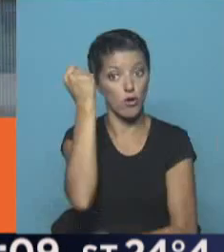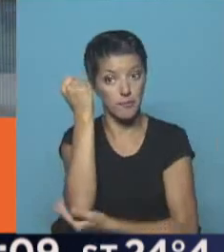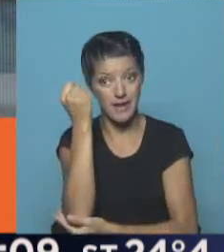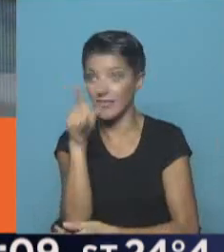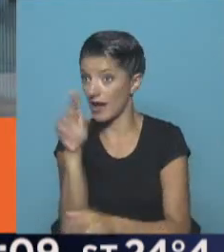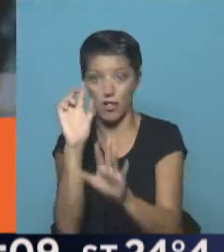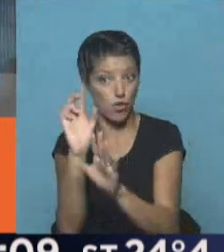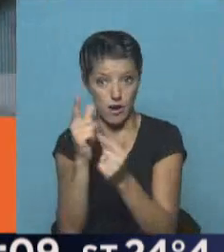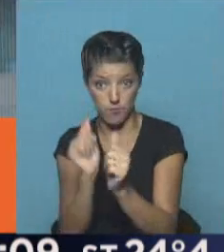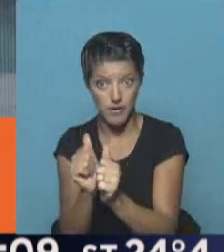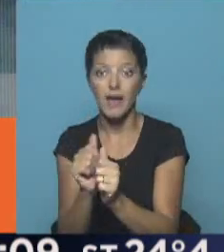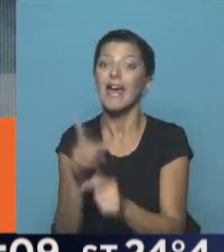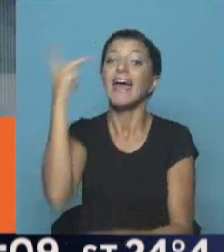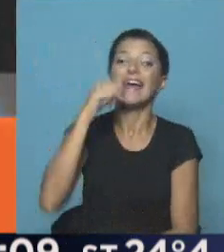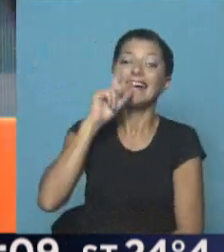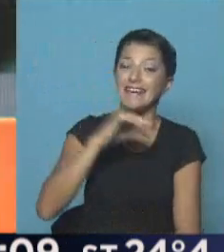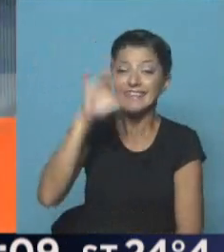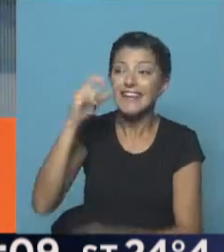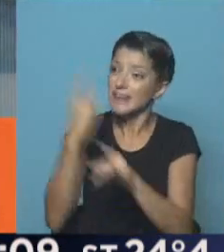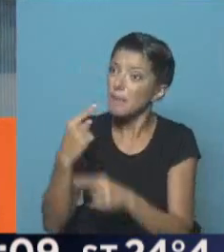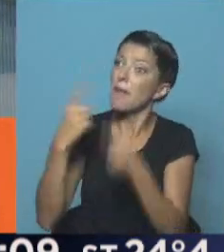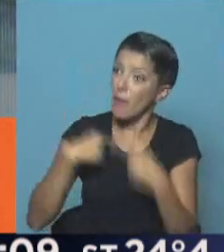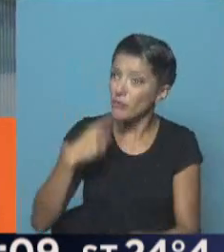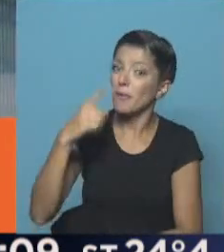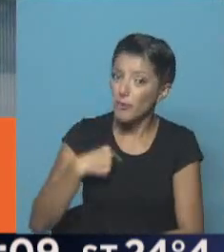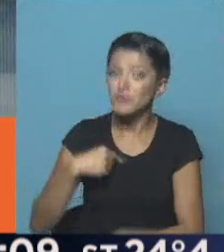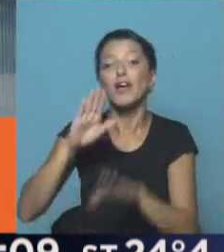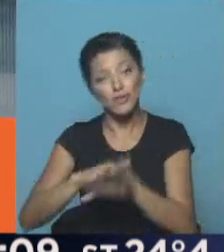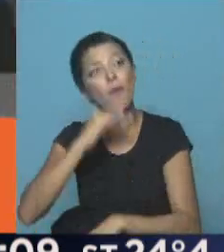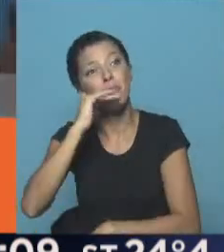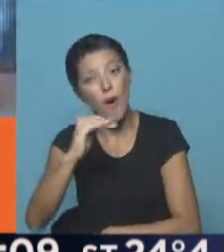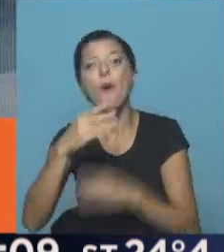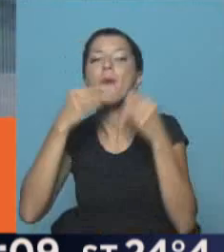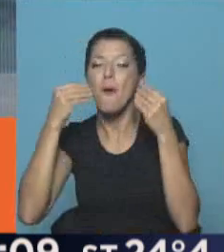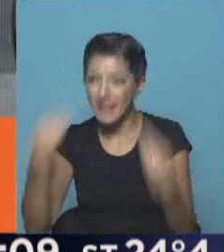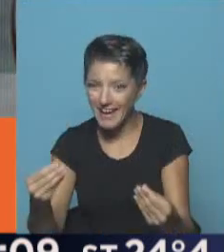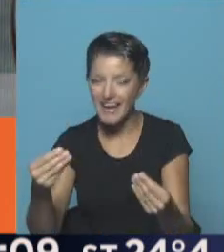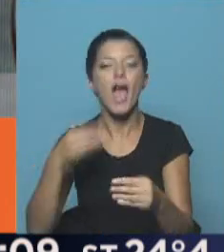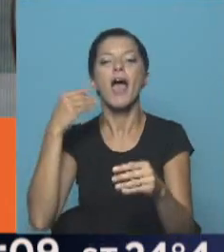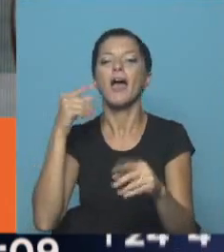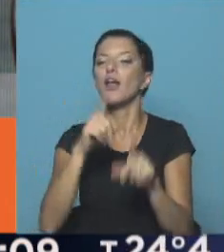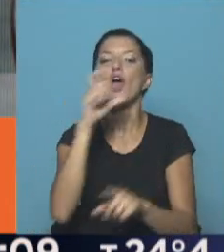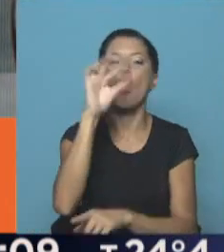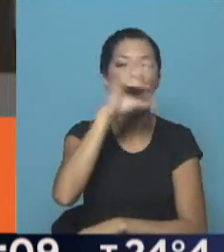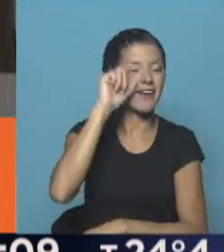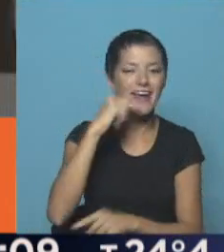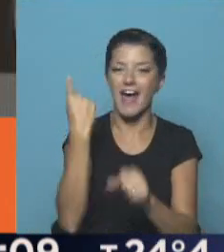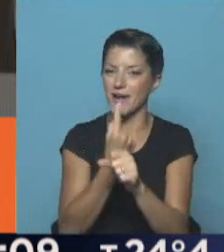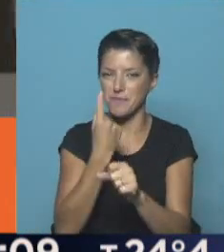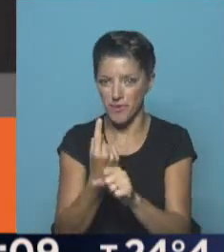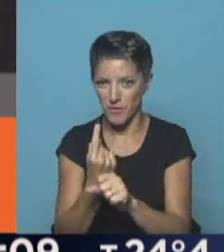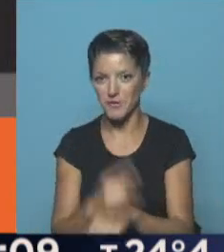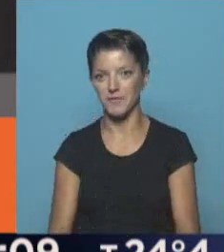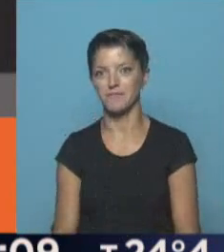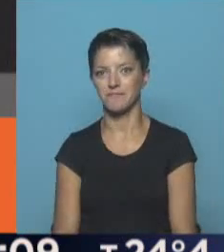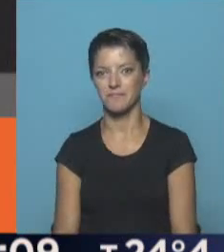La pregunta que siempre me hace Inde, no la pueden contestar los ecuatorianos, menos yo, porque no justo Correa no terminó con eso. Se le hemos